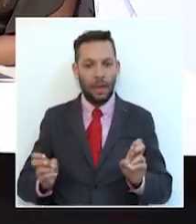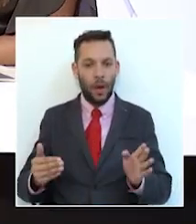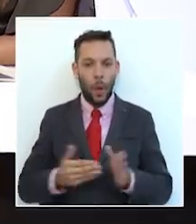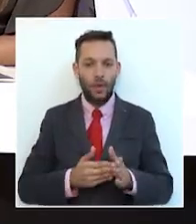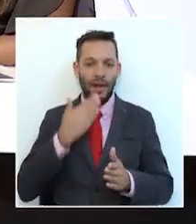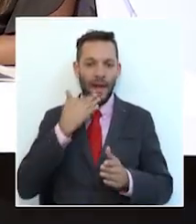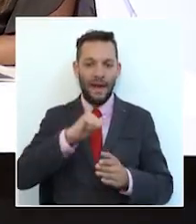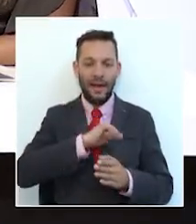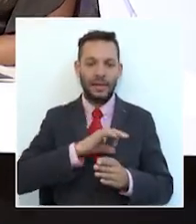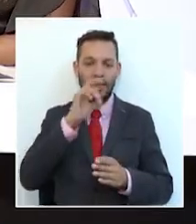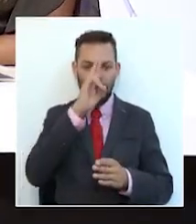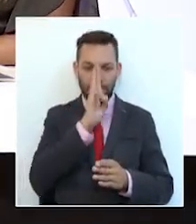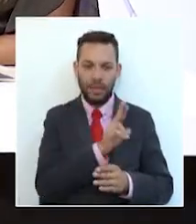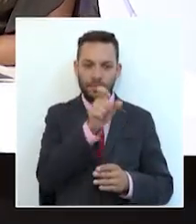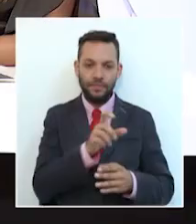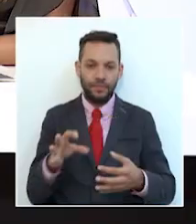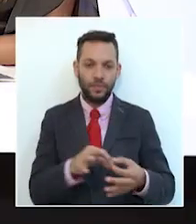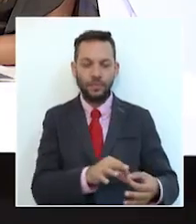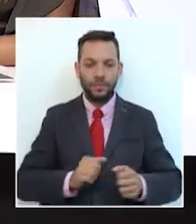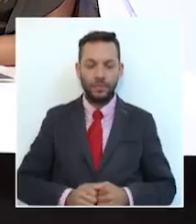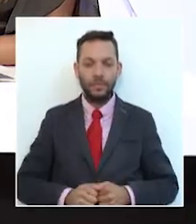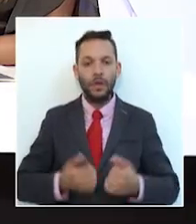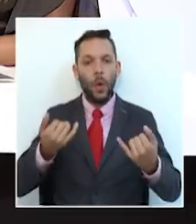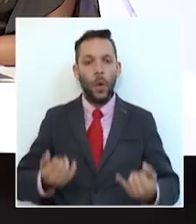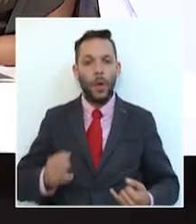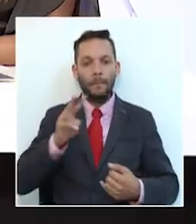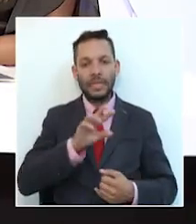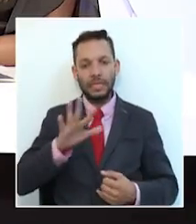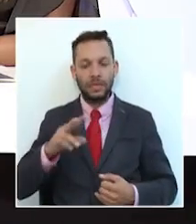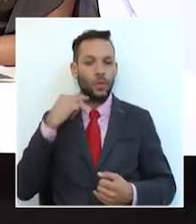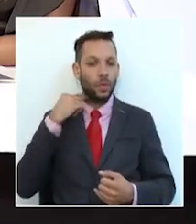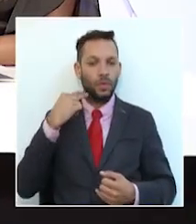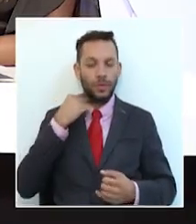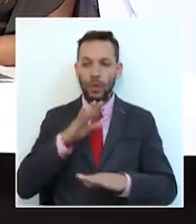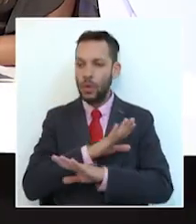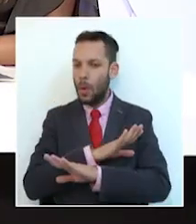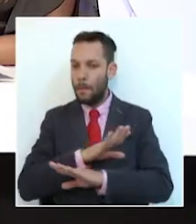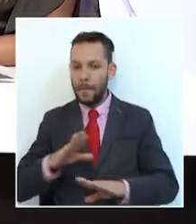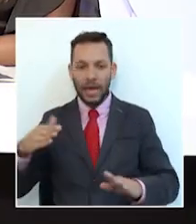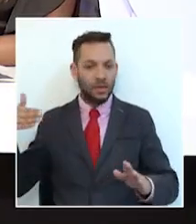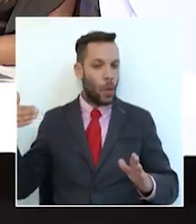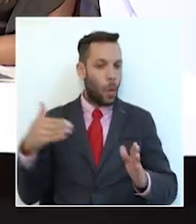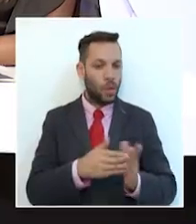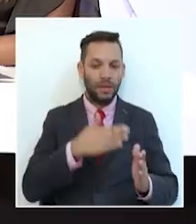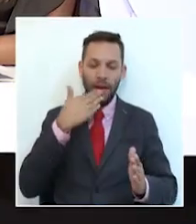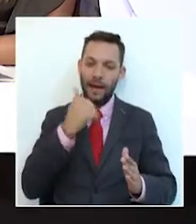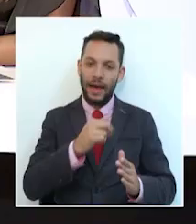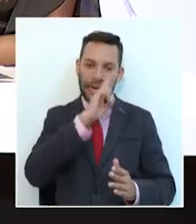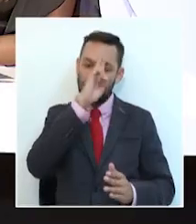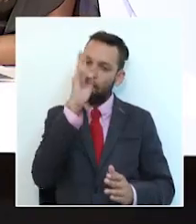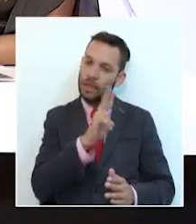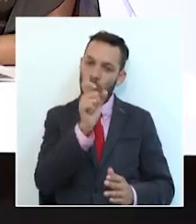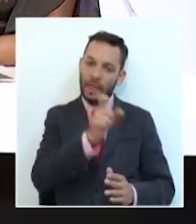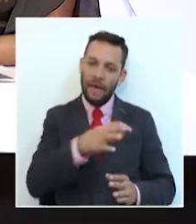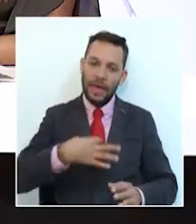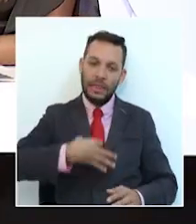Hay que destacar, Daniela y televidentes, que hoy 25 de noviembre se celebra la lucha mundial contra el maltrato hacia las mujeres. Específicamente